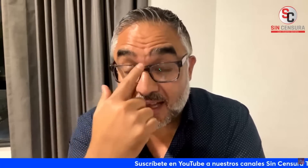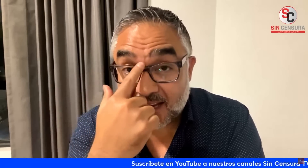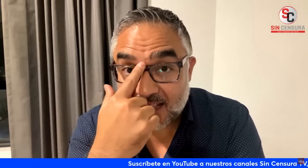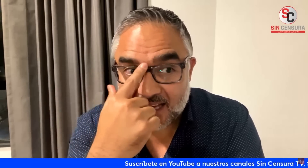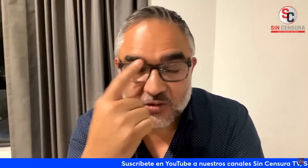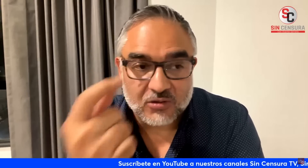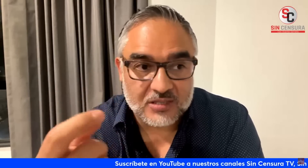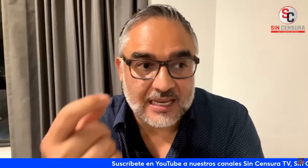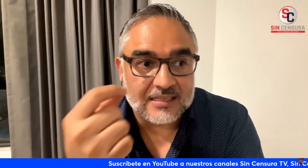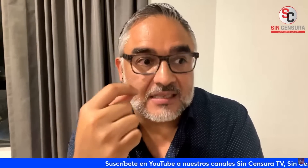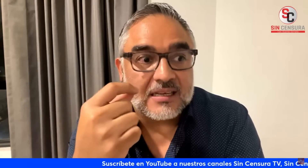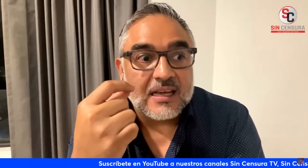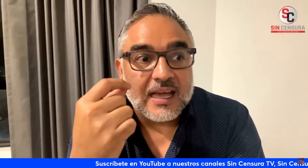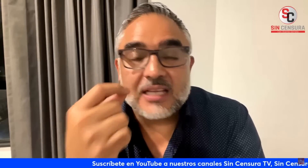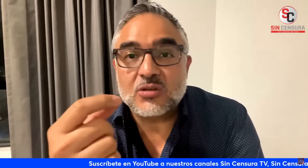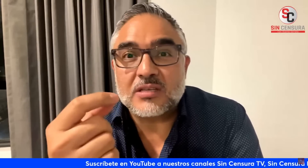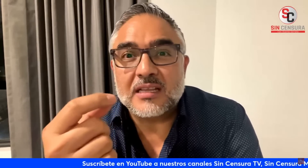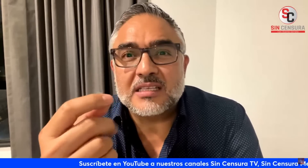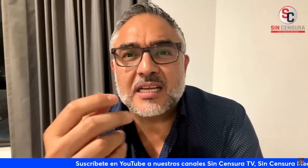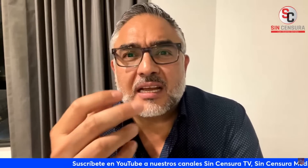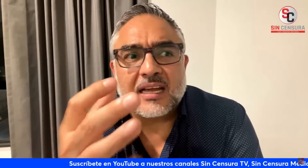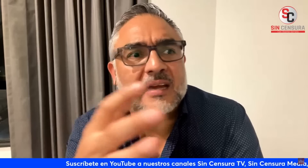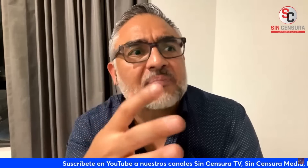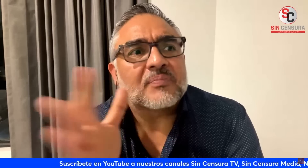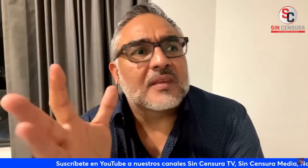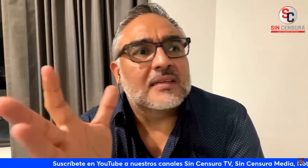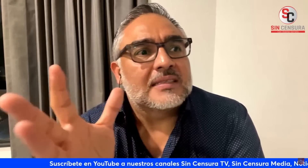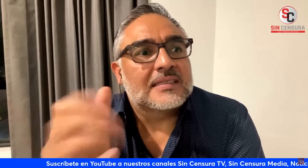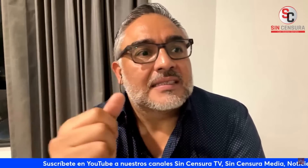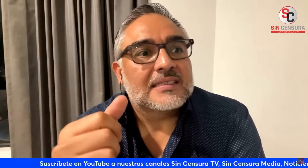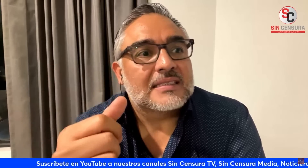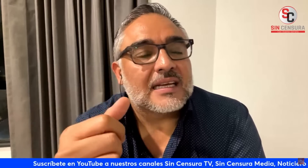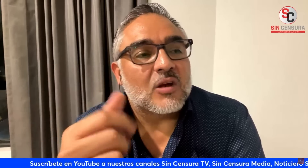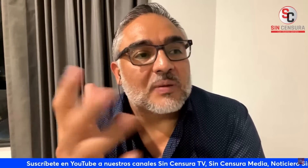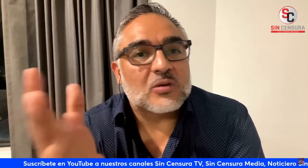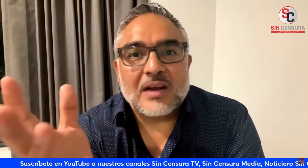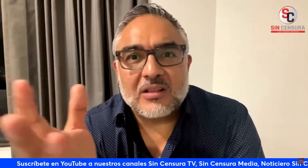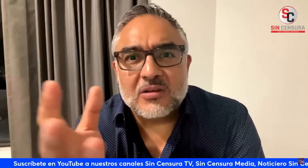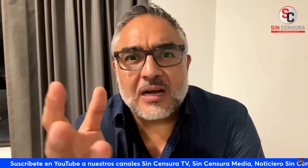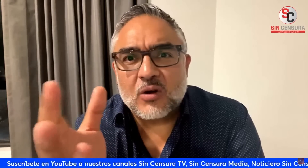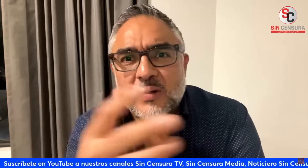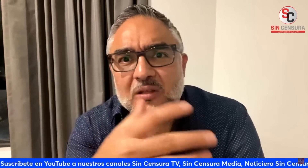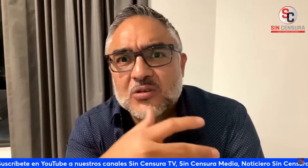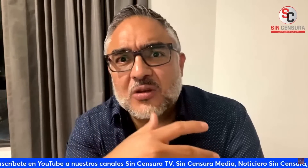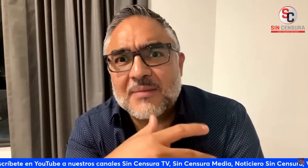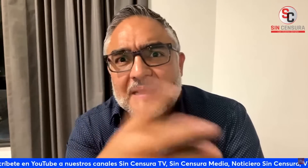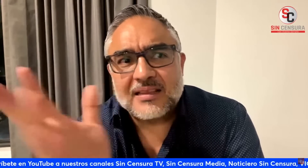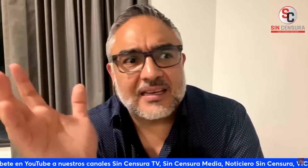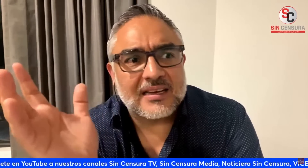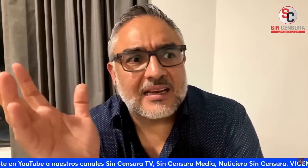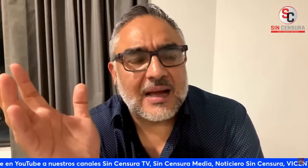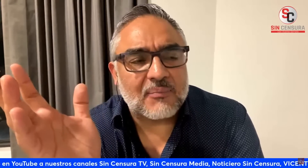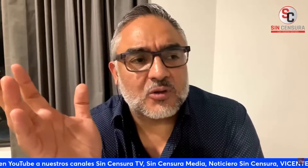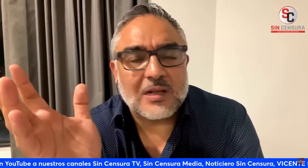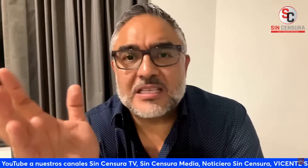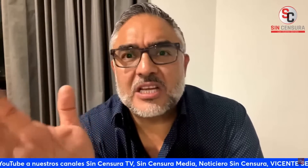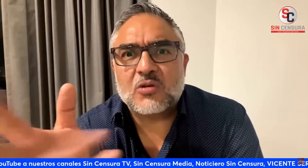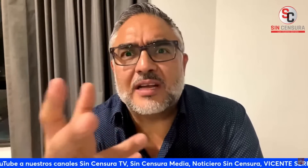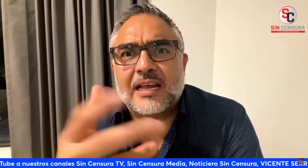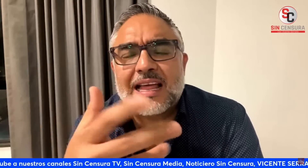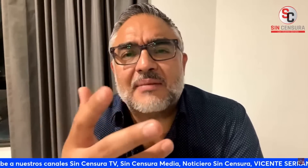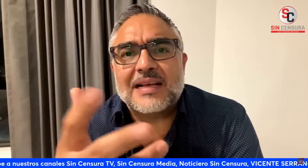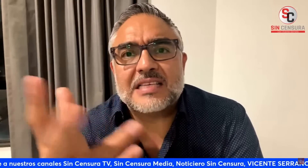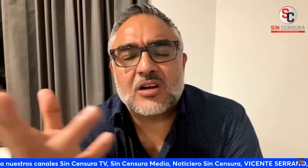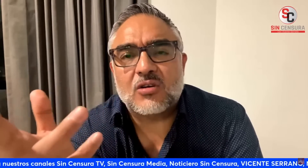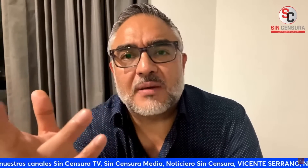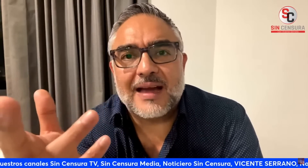cumbre trilateral de hace unos días. Esos que dicen que López Obrador solamente le apostó al circo